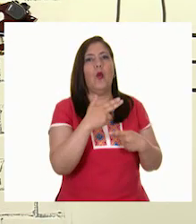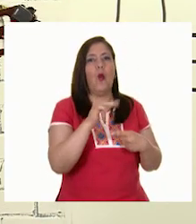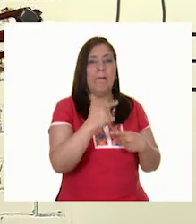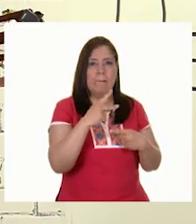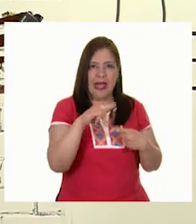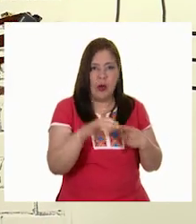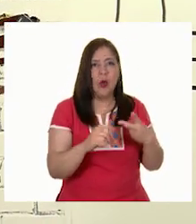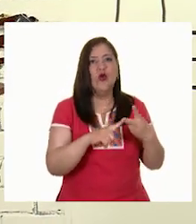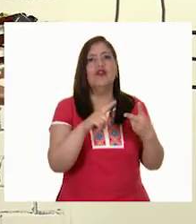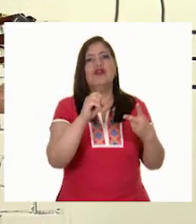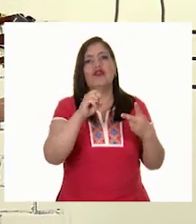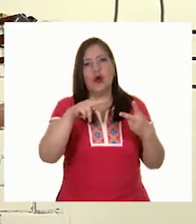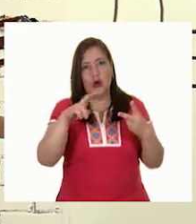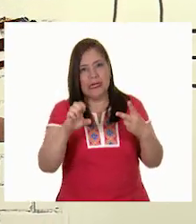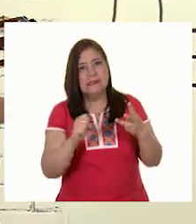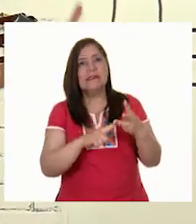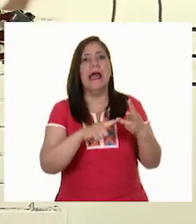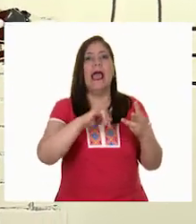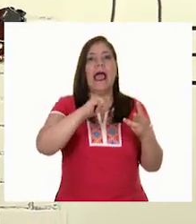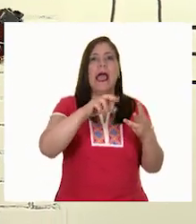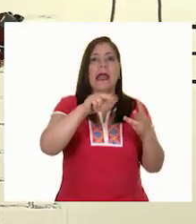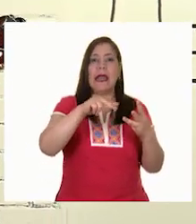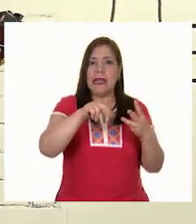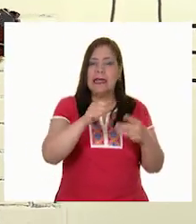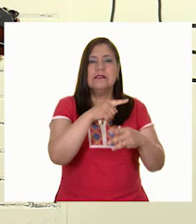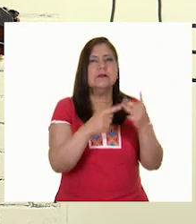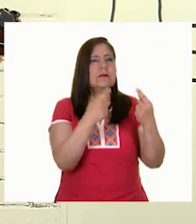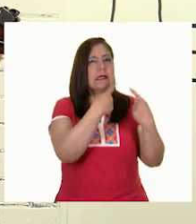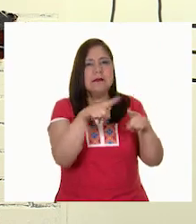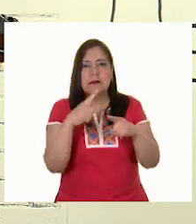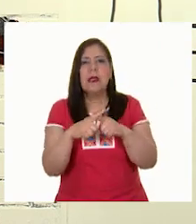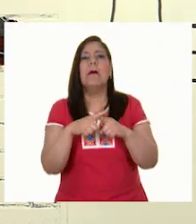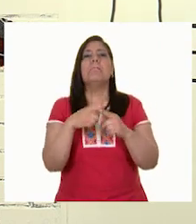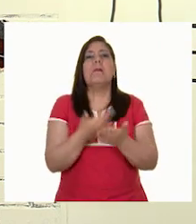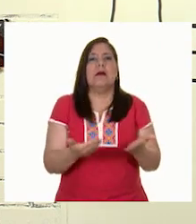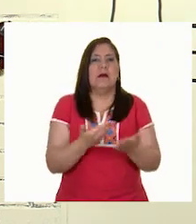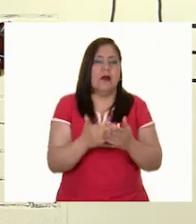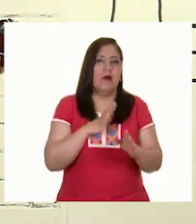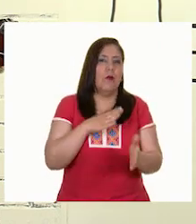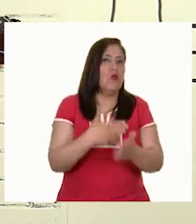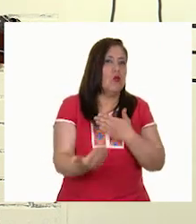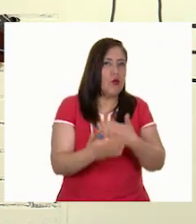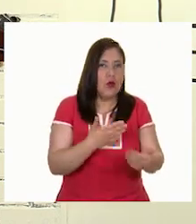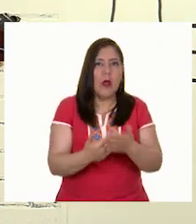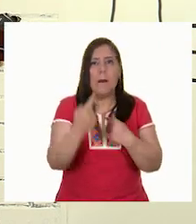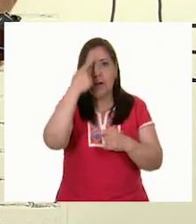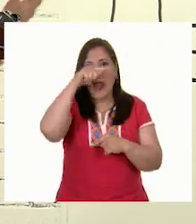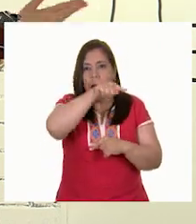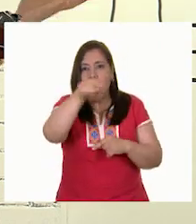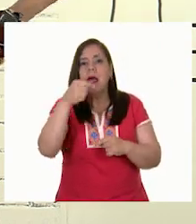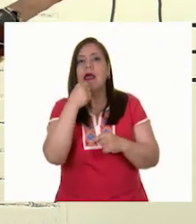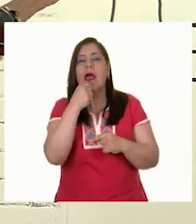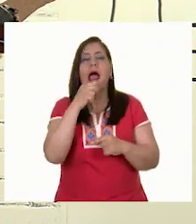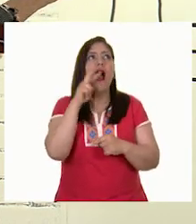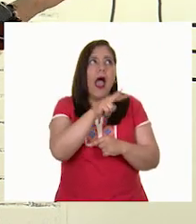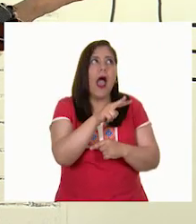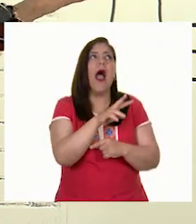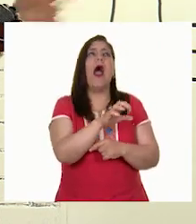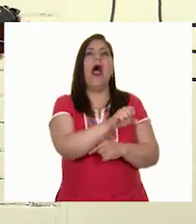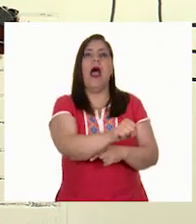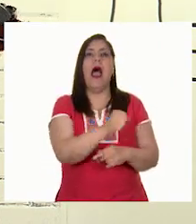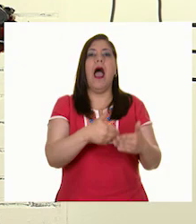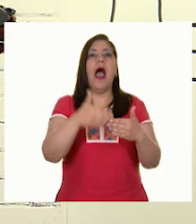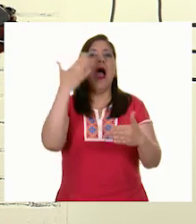guapangos, sones, jaranas, pero la traemos a la modernidad para que los niños de hoy conozcan la música